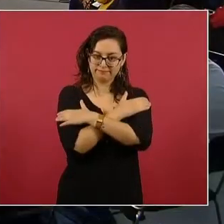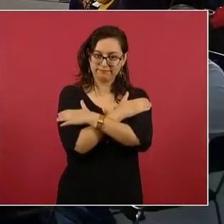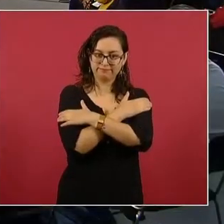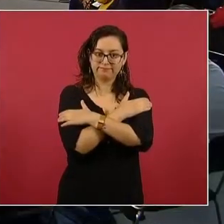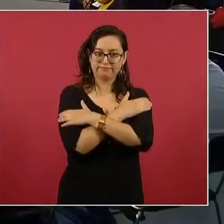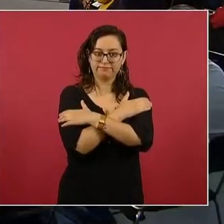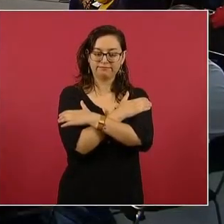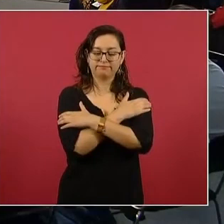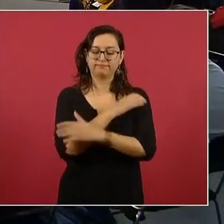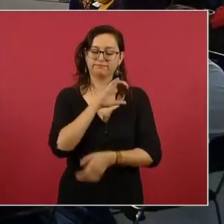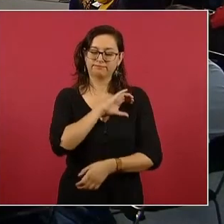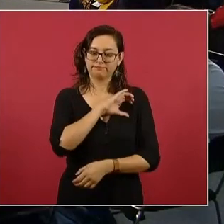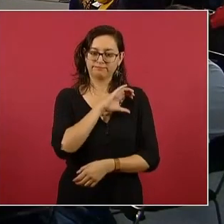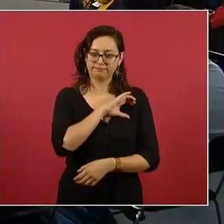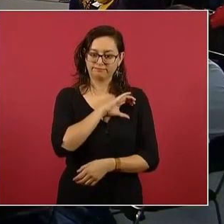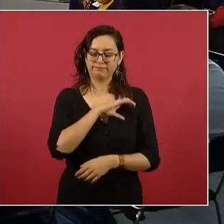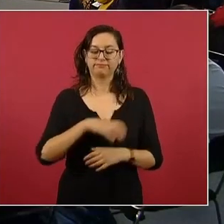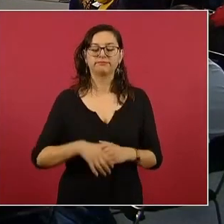que lo queremos mucho